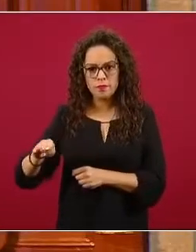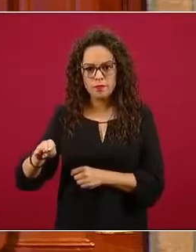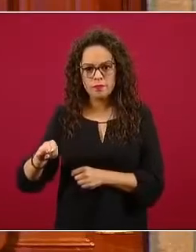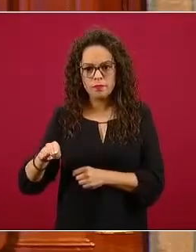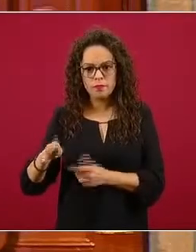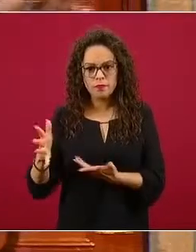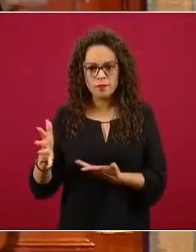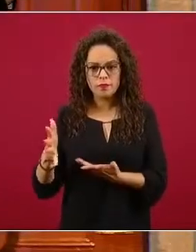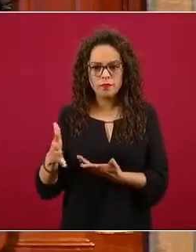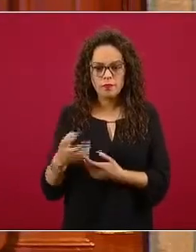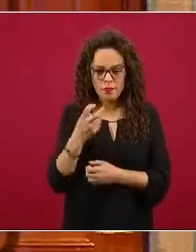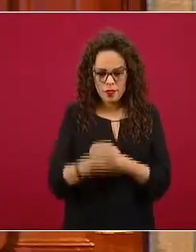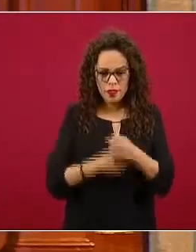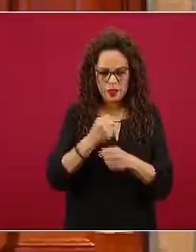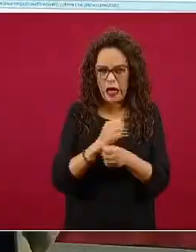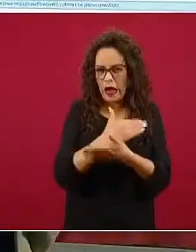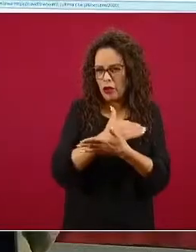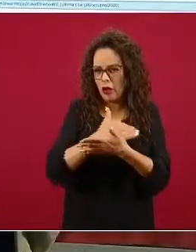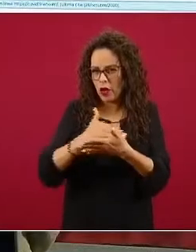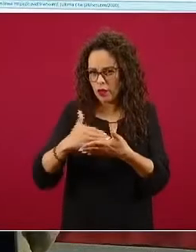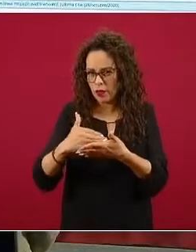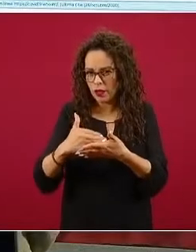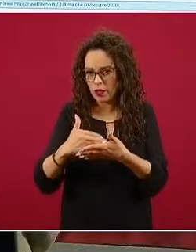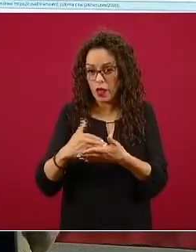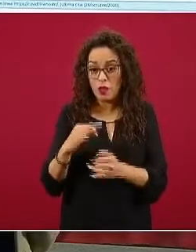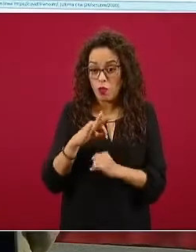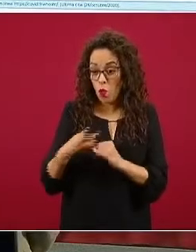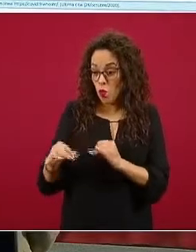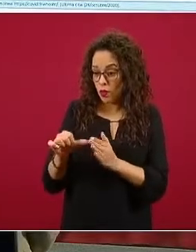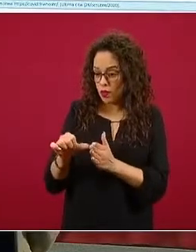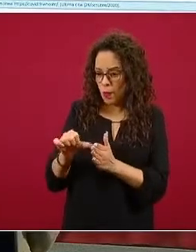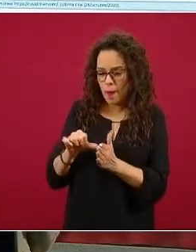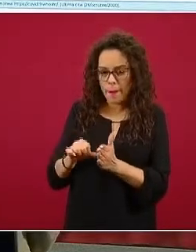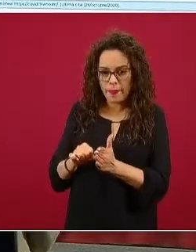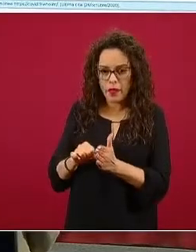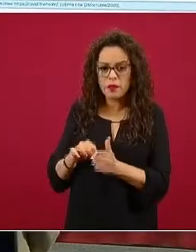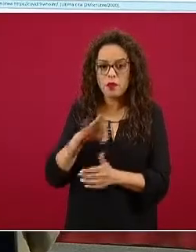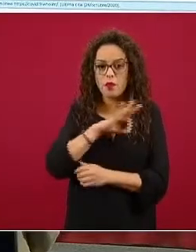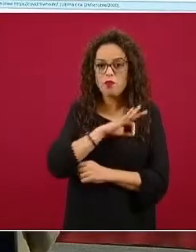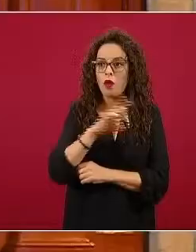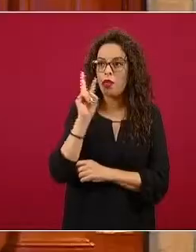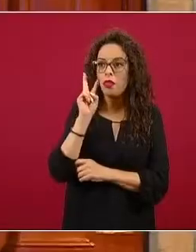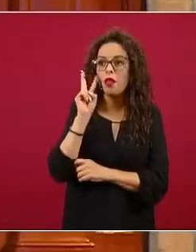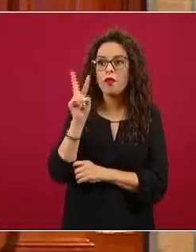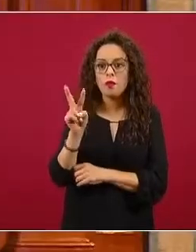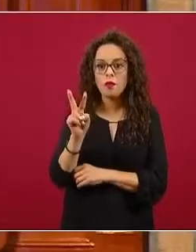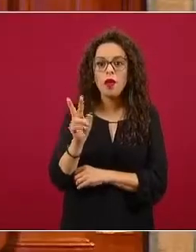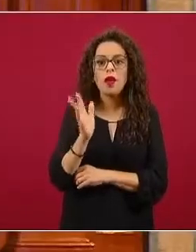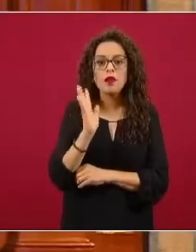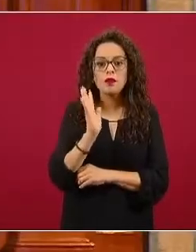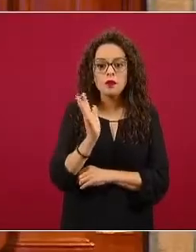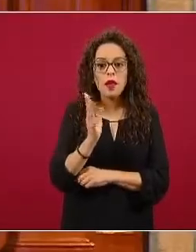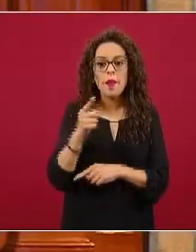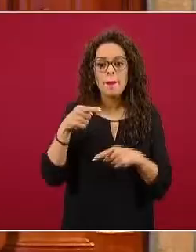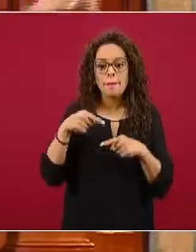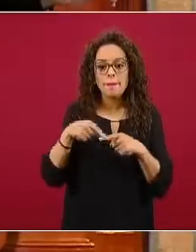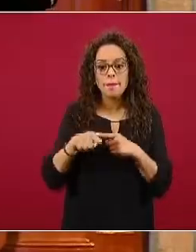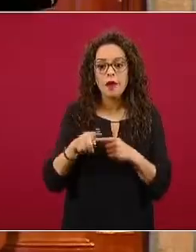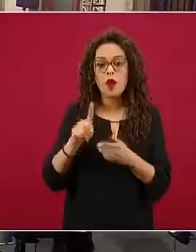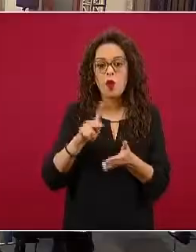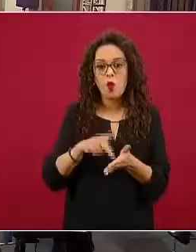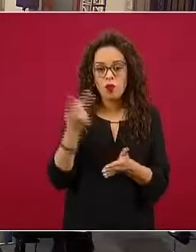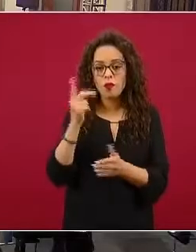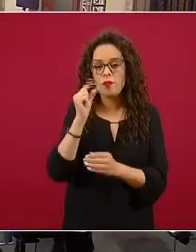a mitades del año, ya prácticamente en el último mes y medio, podemos empezar a ver también que inicia una